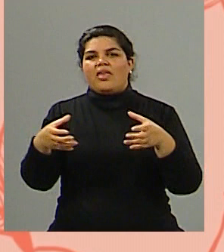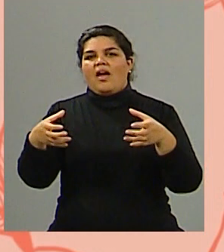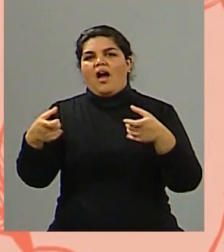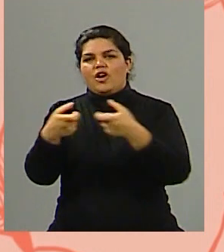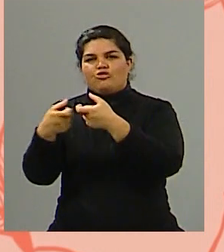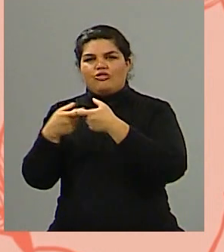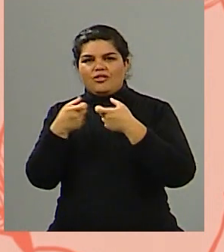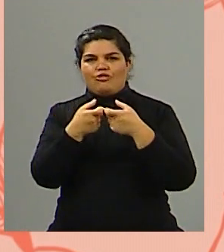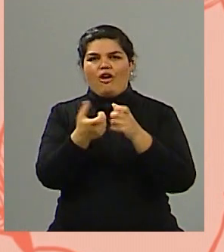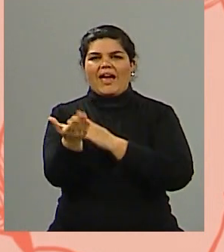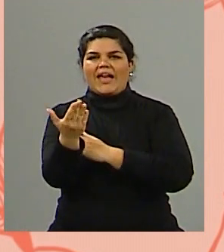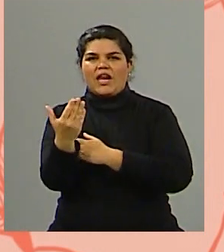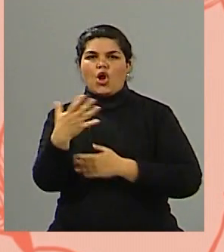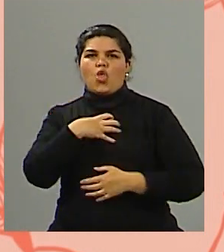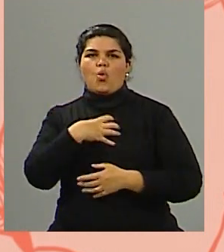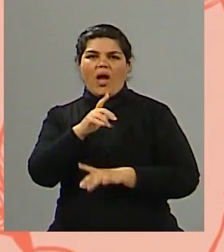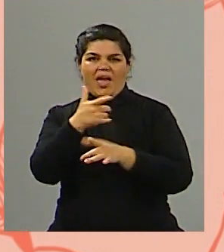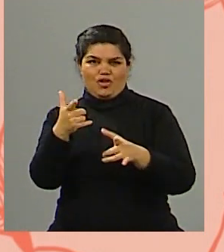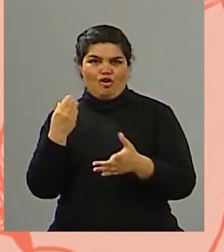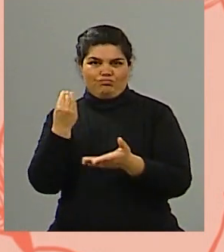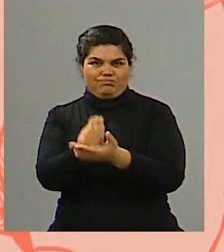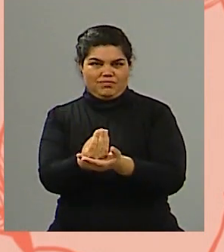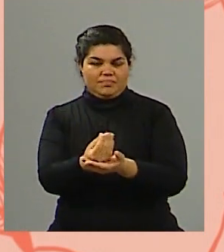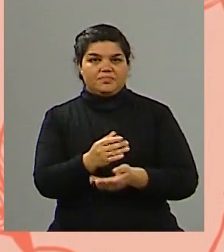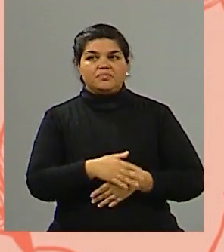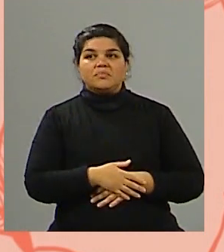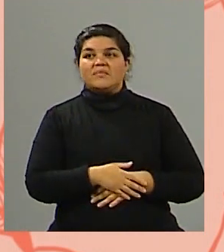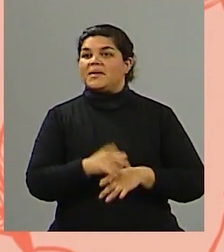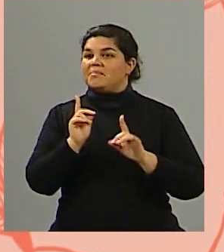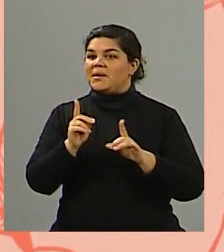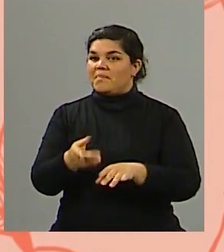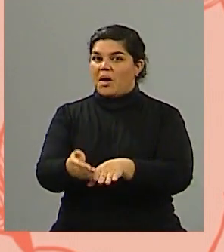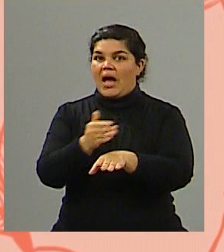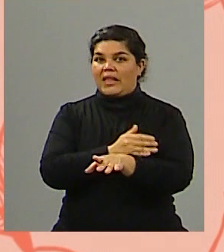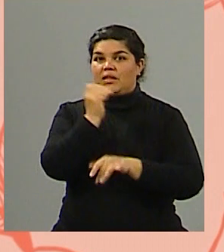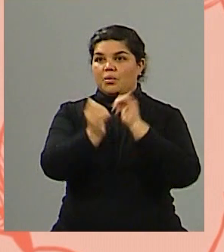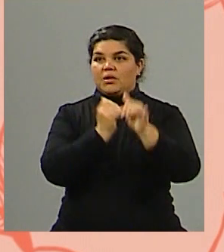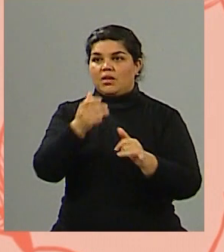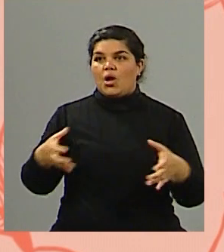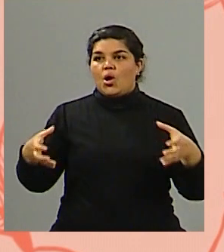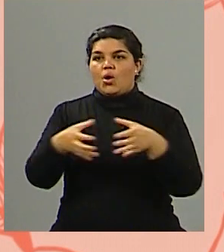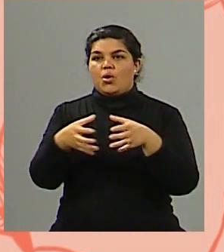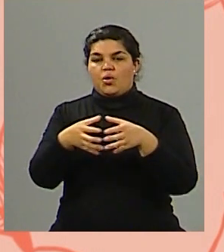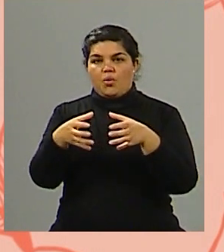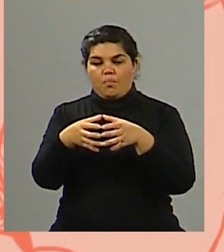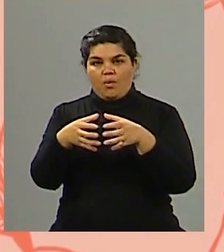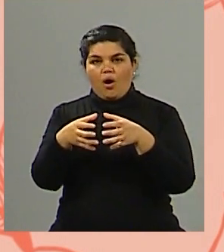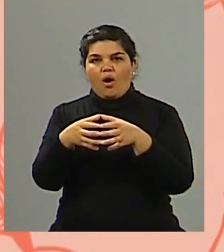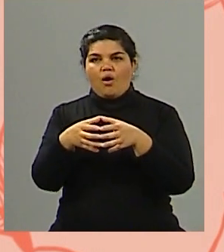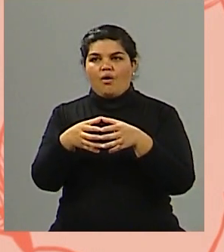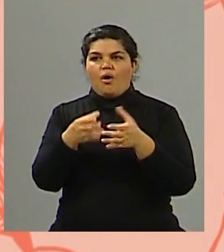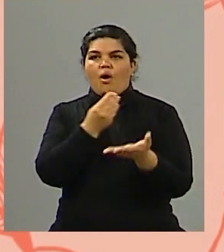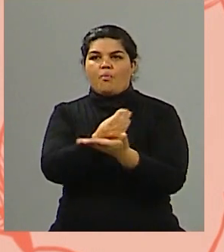Magalí. Hola, ¿qué tal? Buenas tardes. La comunidad, antes que todo, tengo que aclarar que la Comunidad Federal Inquilina y No Propietaria está integrada